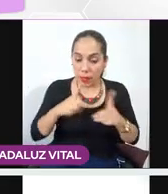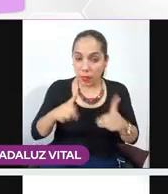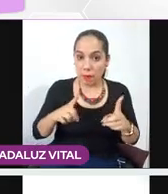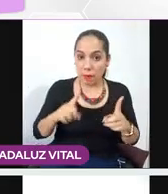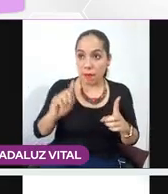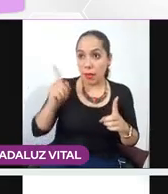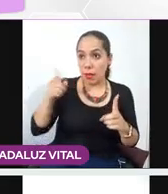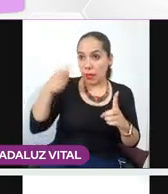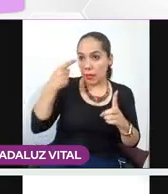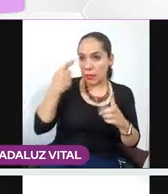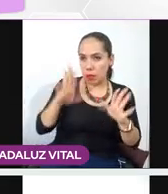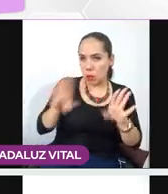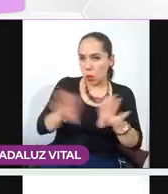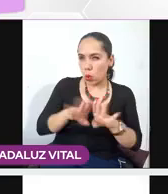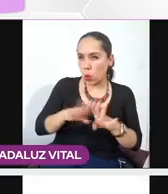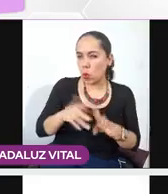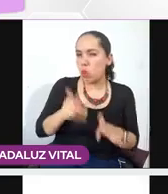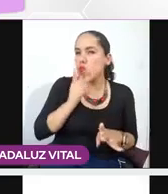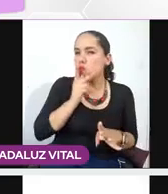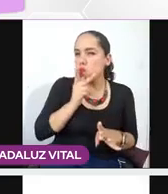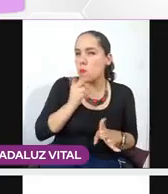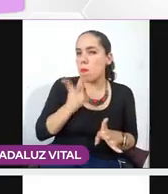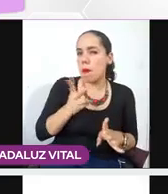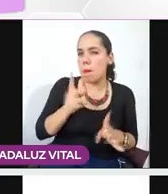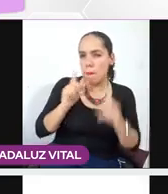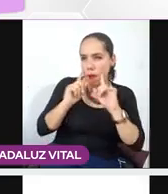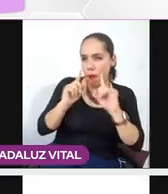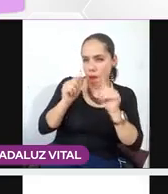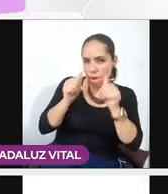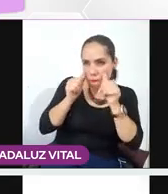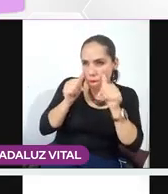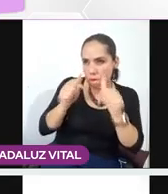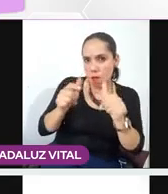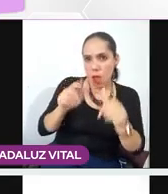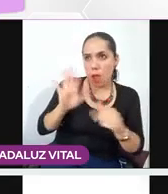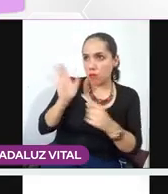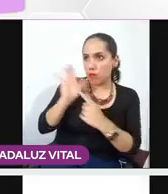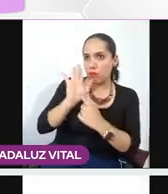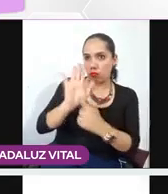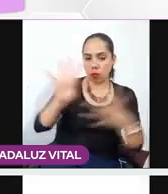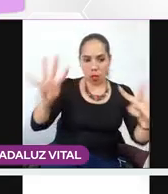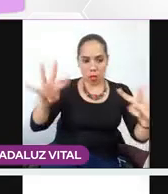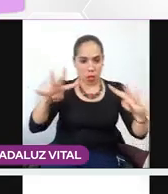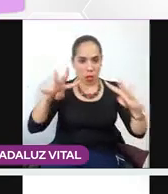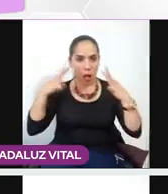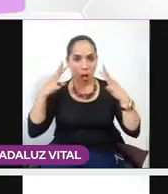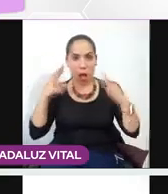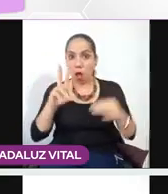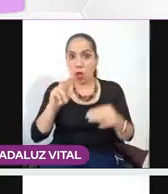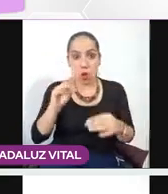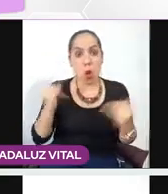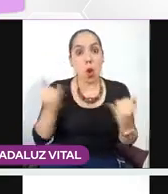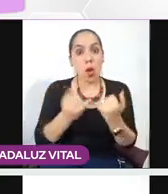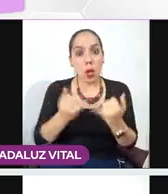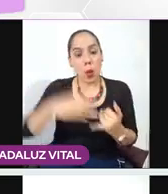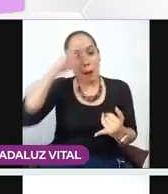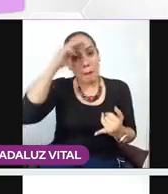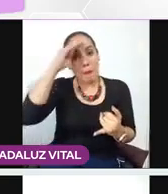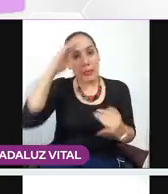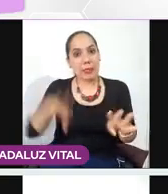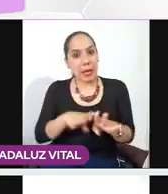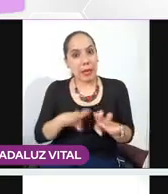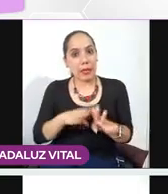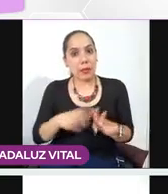de la mamá, sino el sufrimiento o la condición de los hijos, y también muchas veces los hijos, yo he